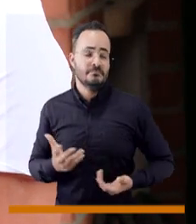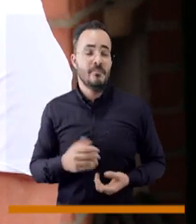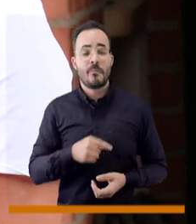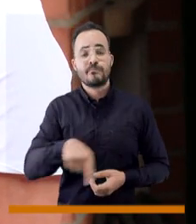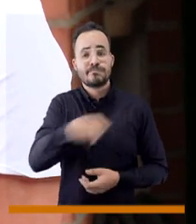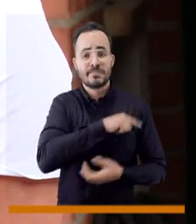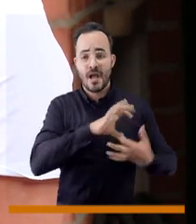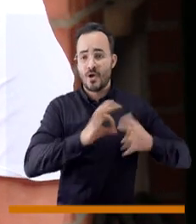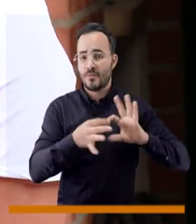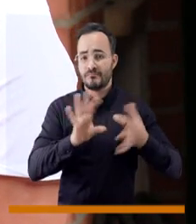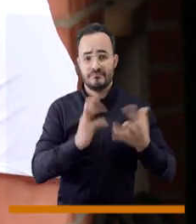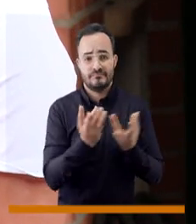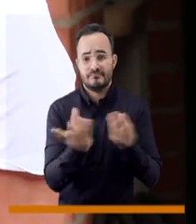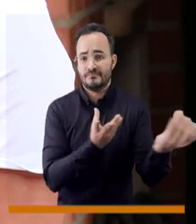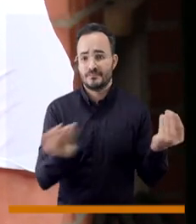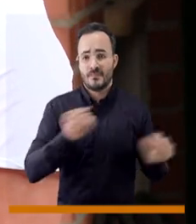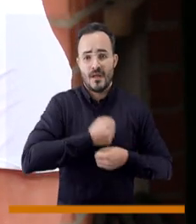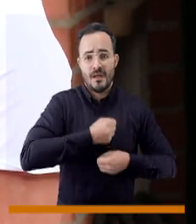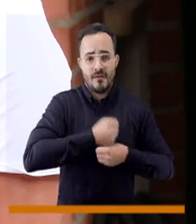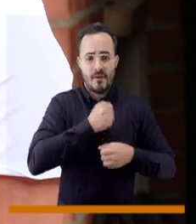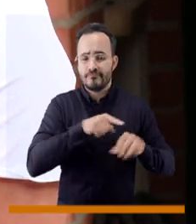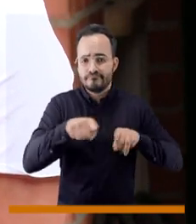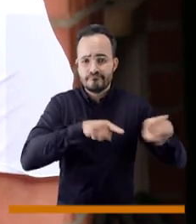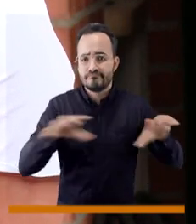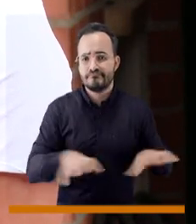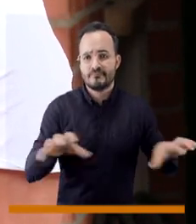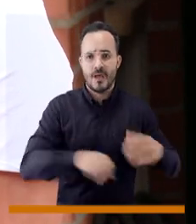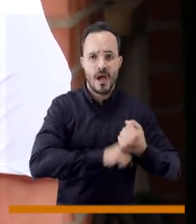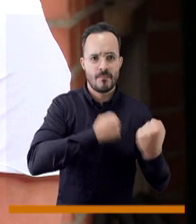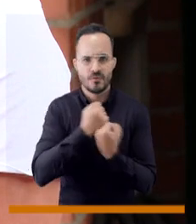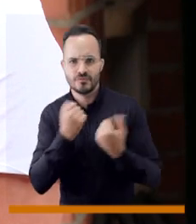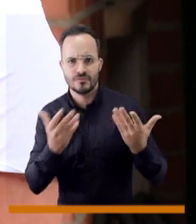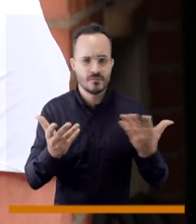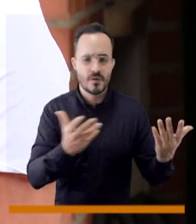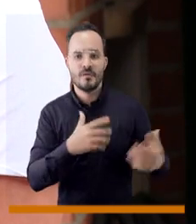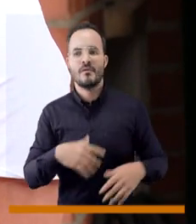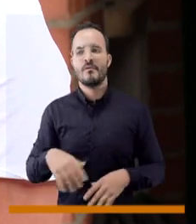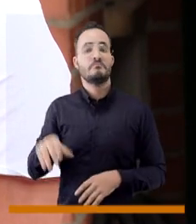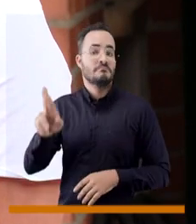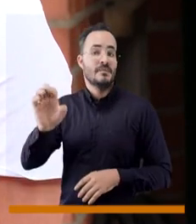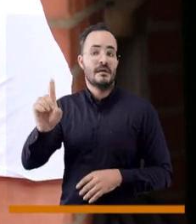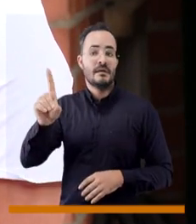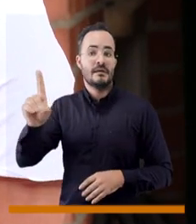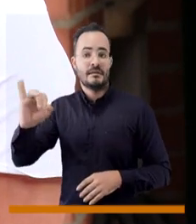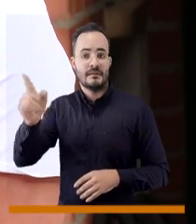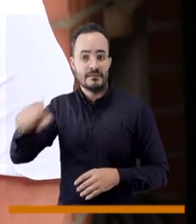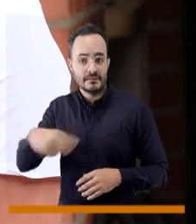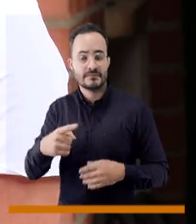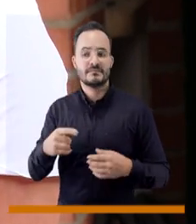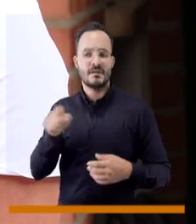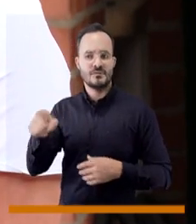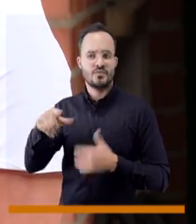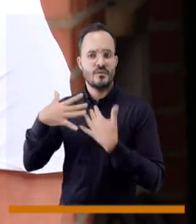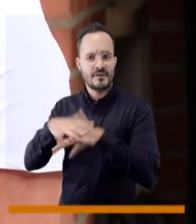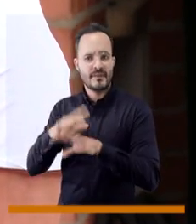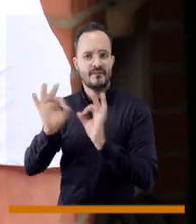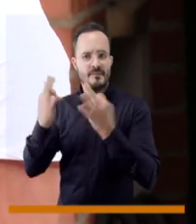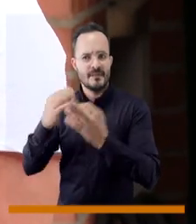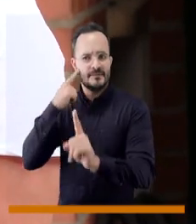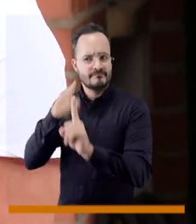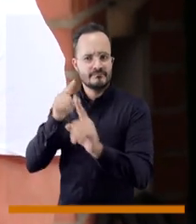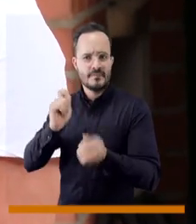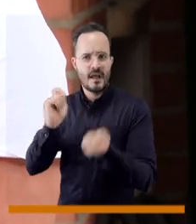diferentes grupos de apoyo, incidiendo por las redes, también redes en la ciudad de Medellín como Redis, una red nacional Familias por el